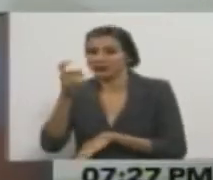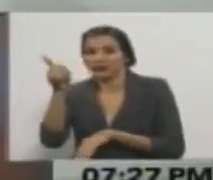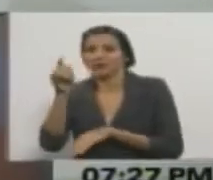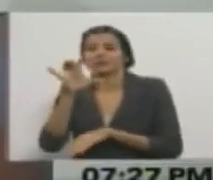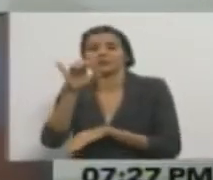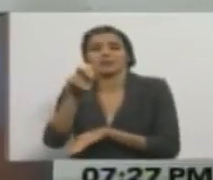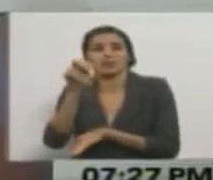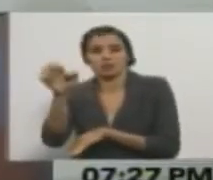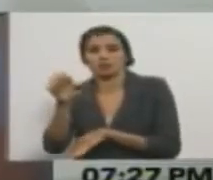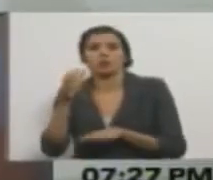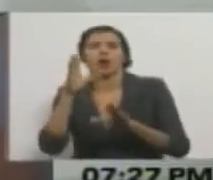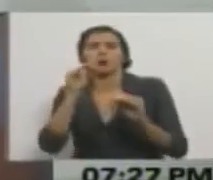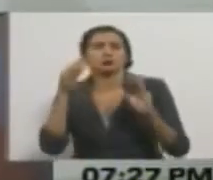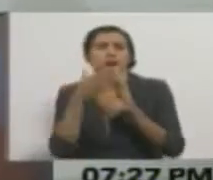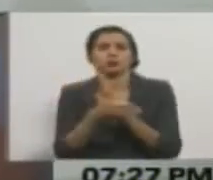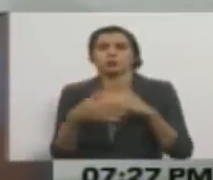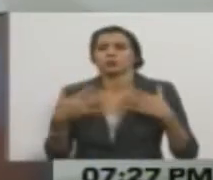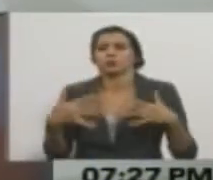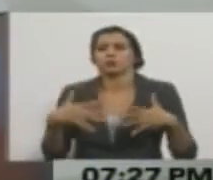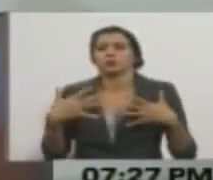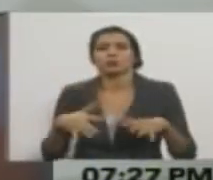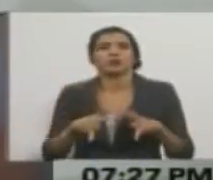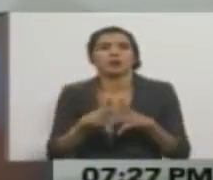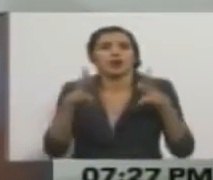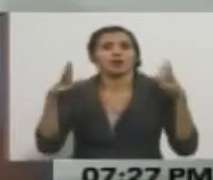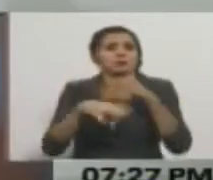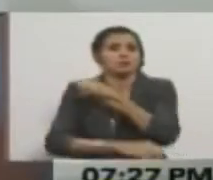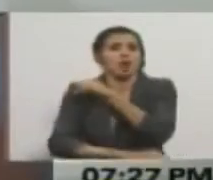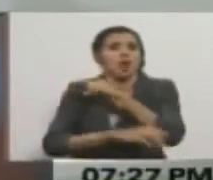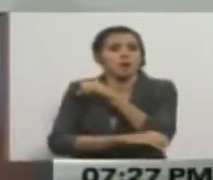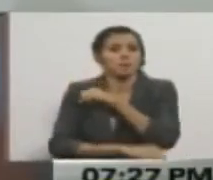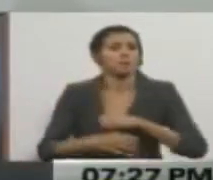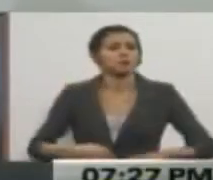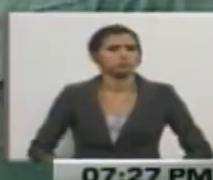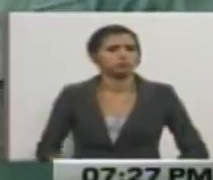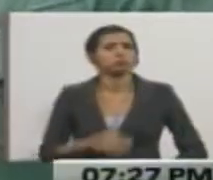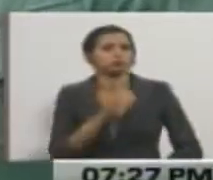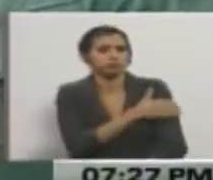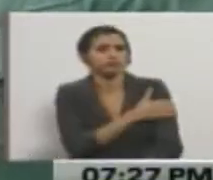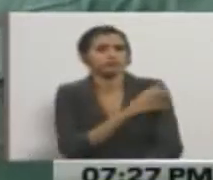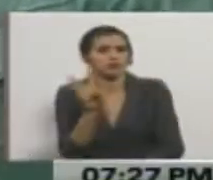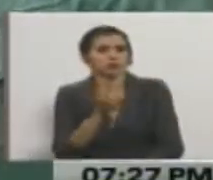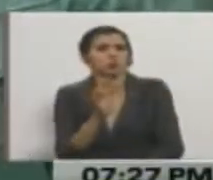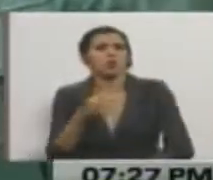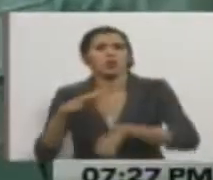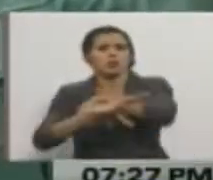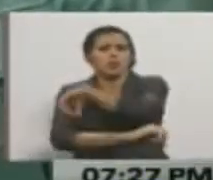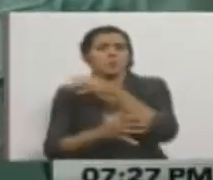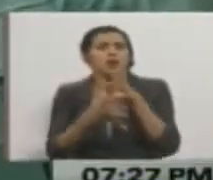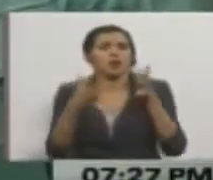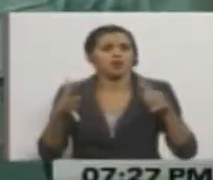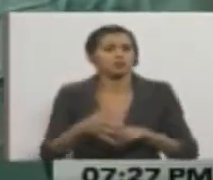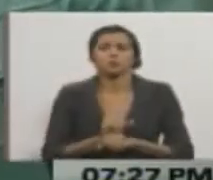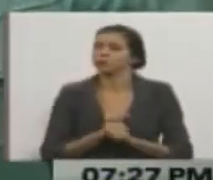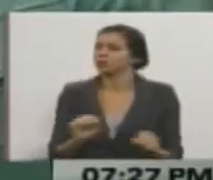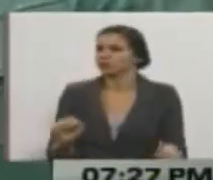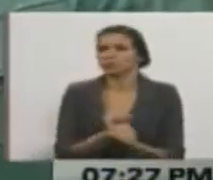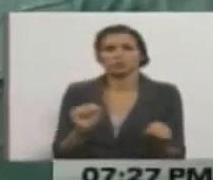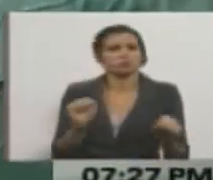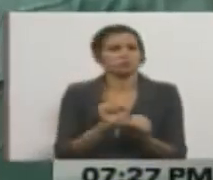al gigantesco fraude realizado por la derecha venezolana y lo imposible de realizar el